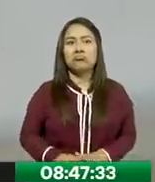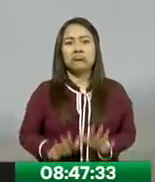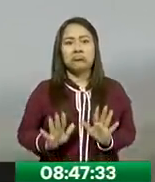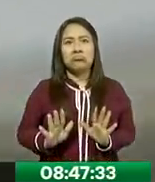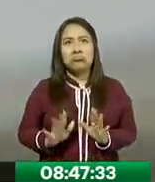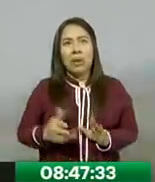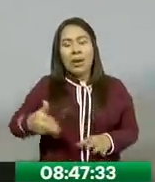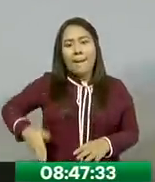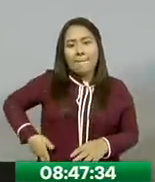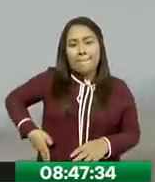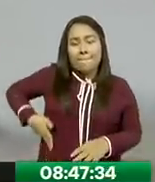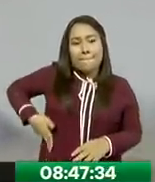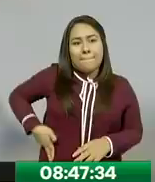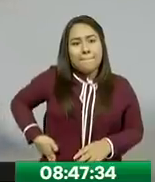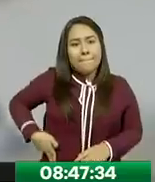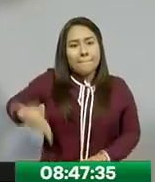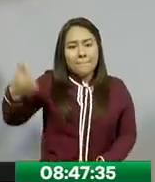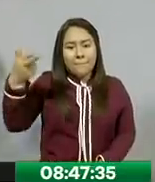el arma.